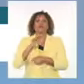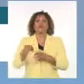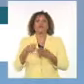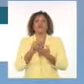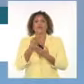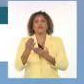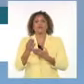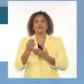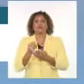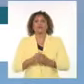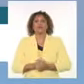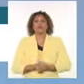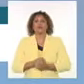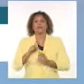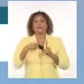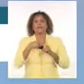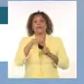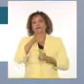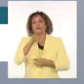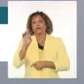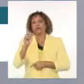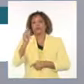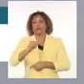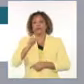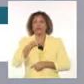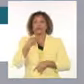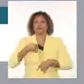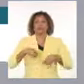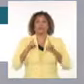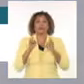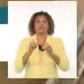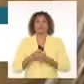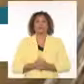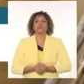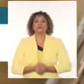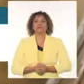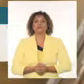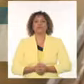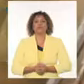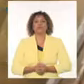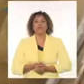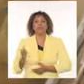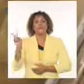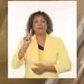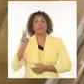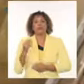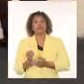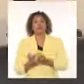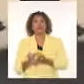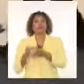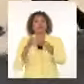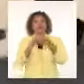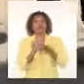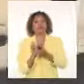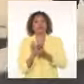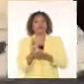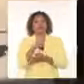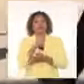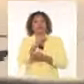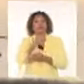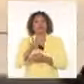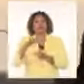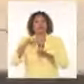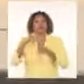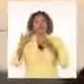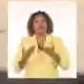con más de 40 muertos. En este contexto, se supo que Venezuela envió 14 toneladas de ayuda humanitaria a